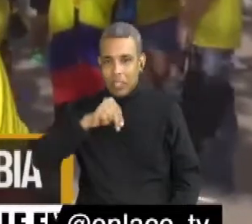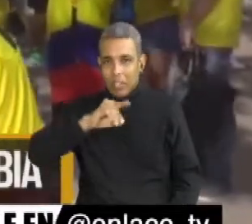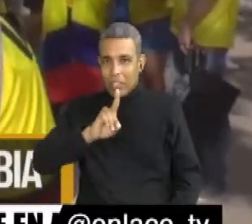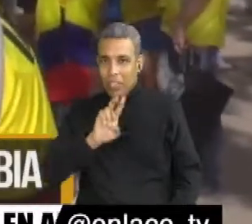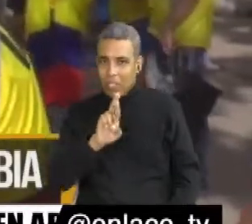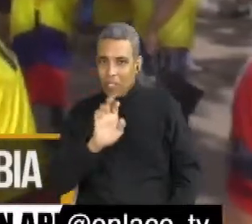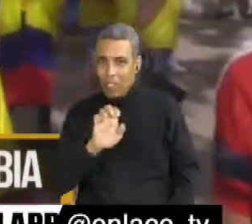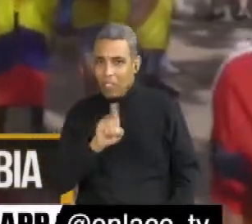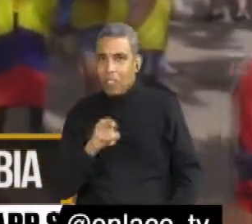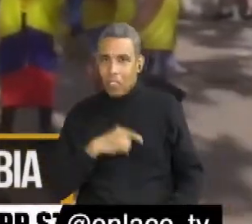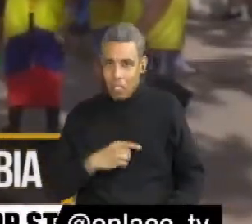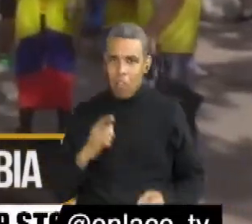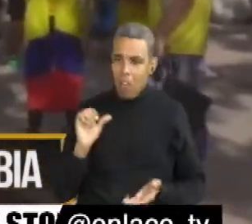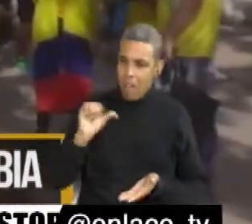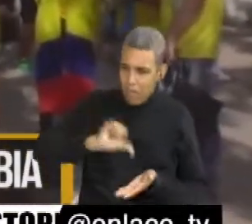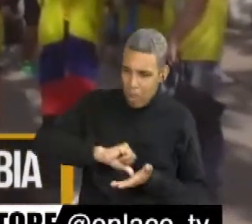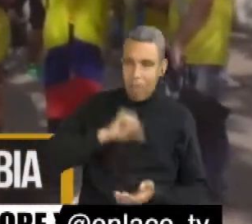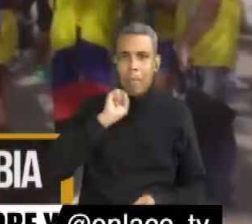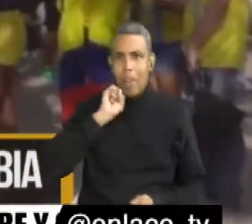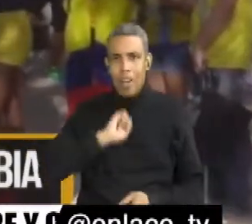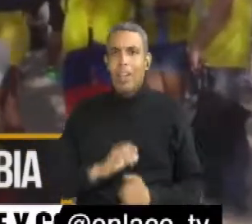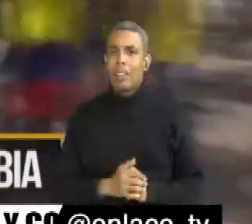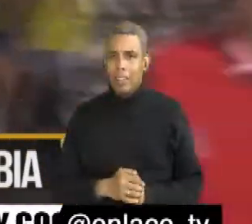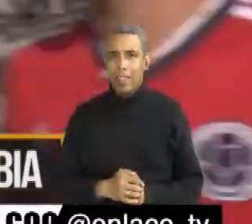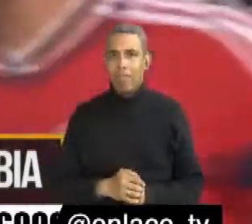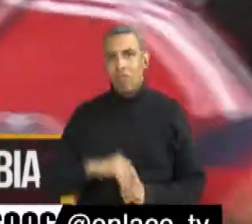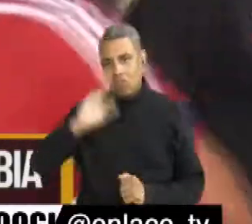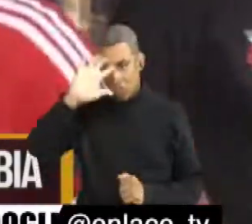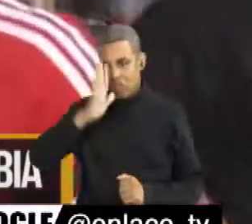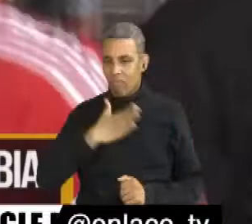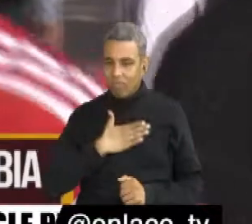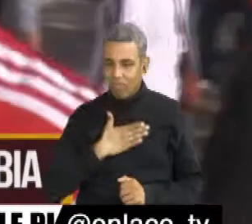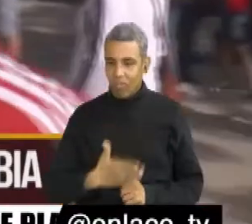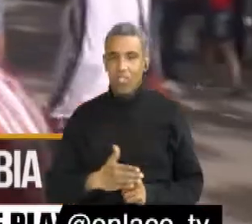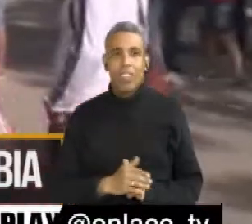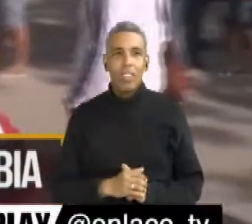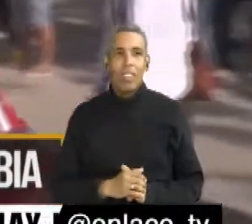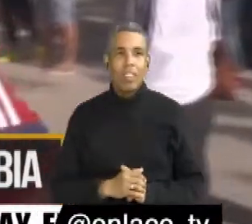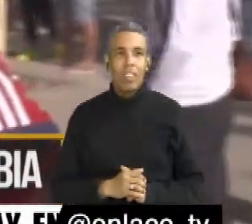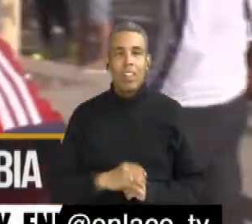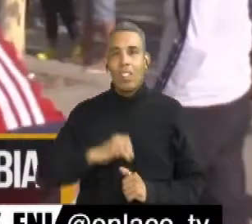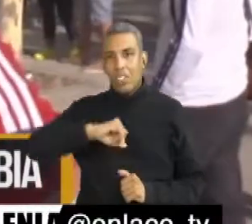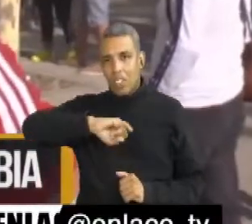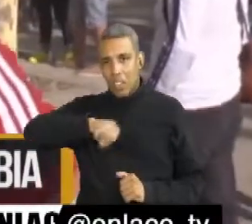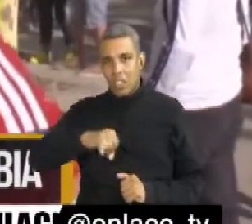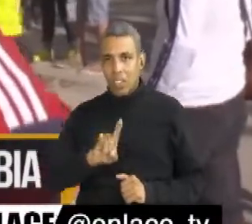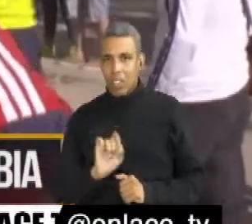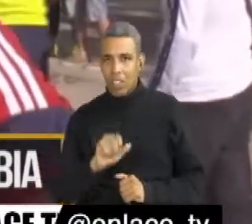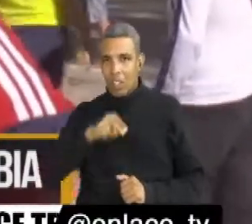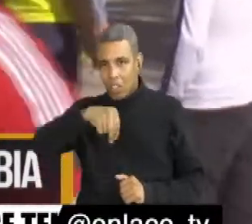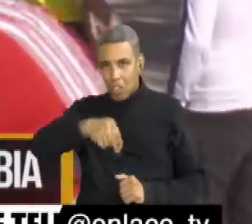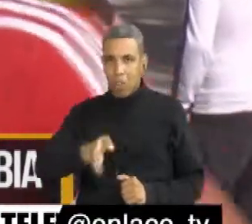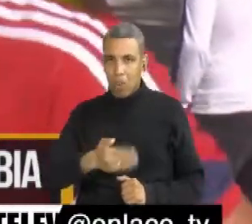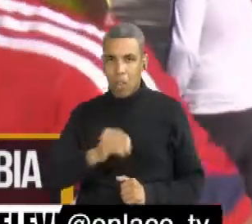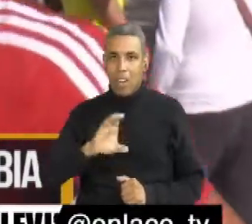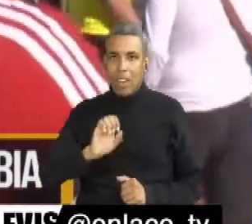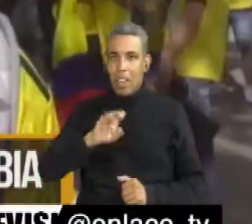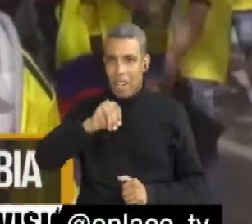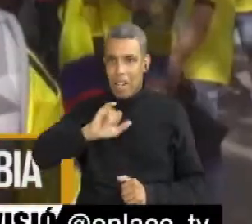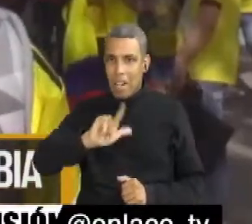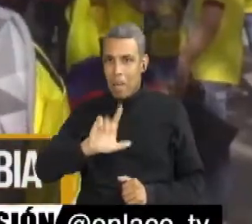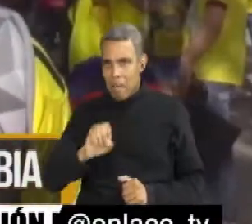Bermeja, Santander. Orgullosamente, tierra de petróleo. Bella hija del sol. Juan Camilo Garrido Botello, de Barranca Bermeja, Santander. Un